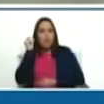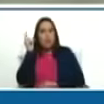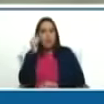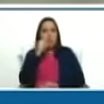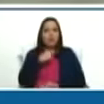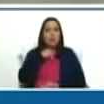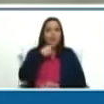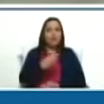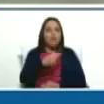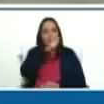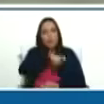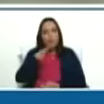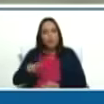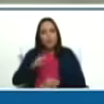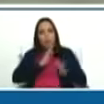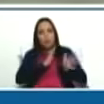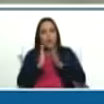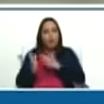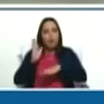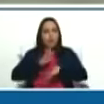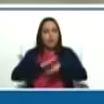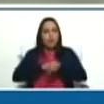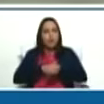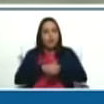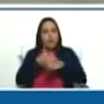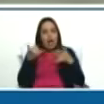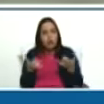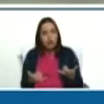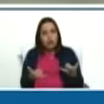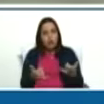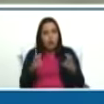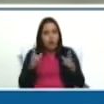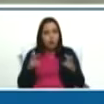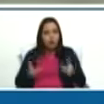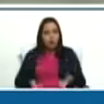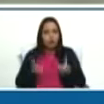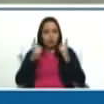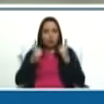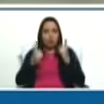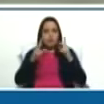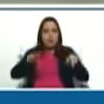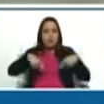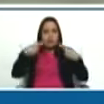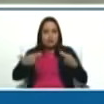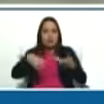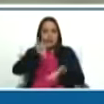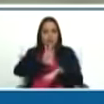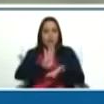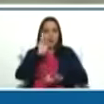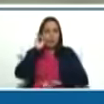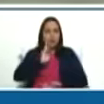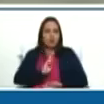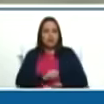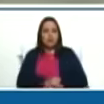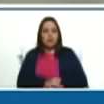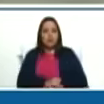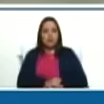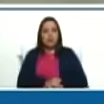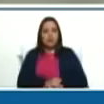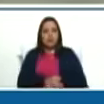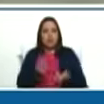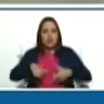Poder Popular, porque vamos a proceder a inaugurar en Ciudad Bolívar, la